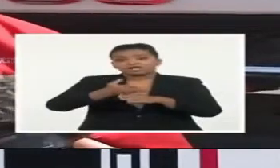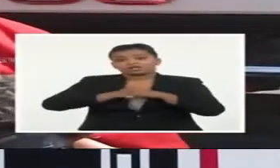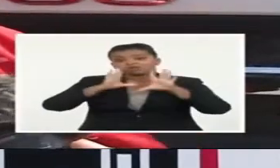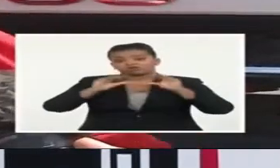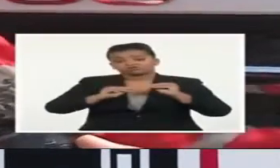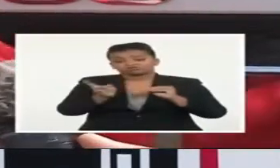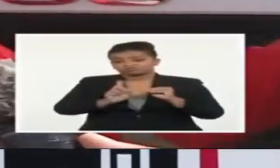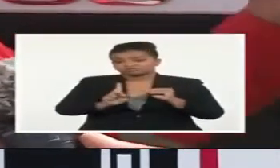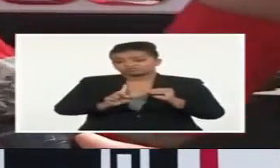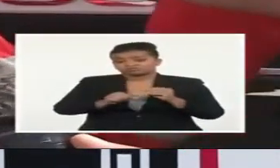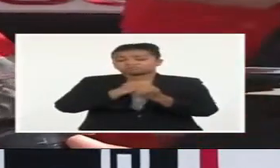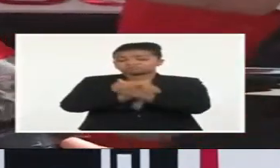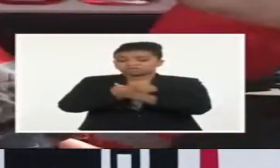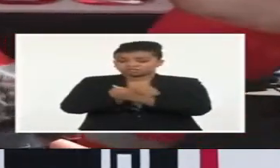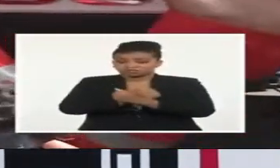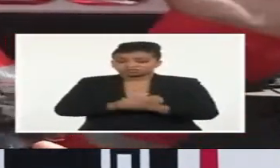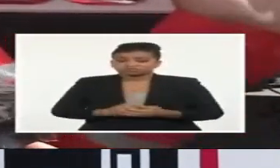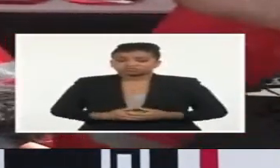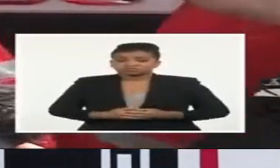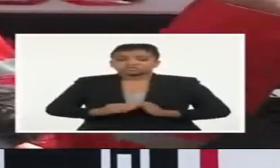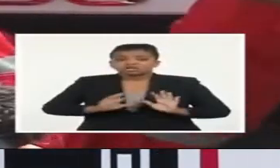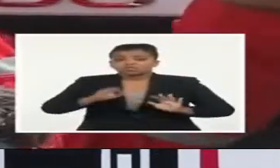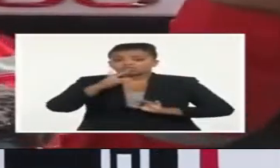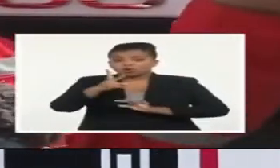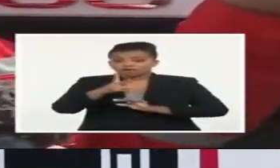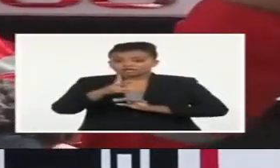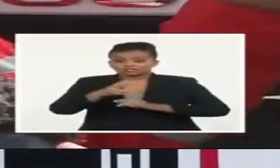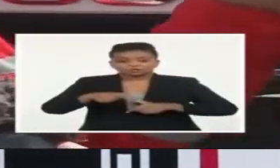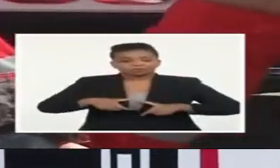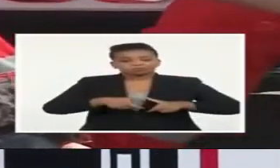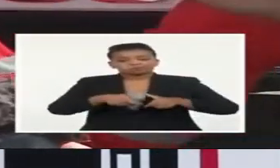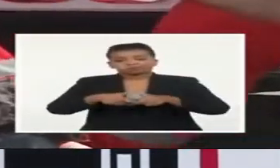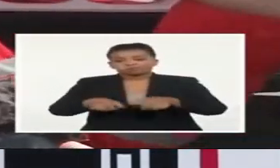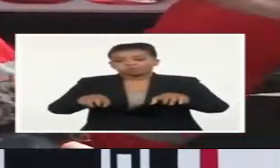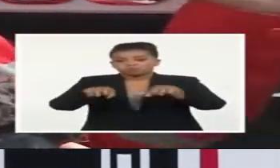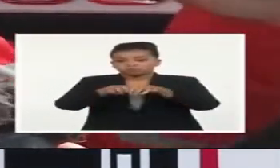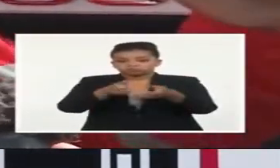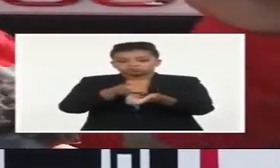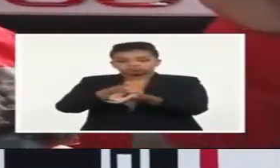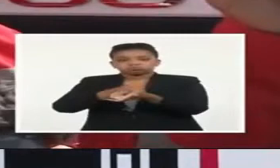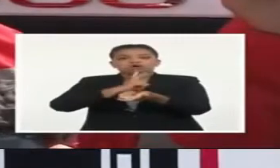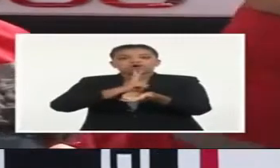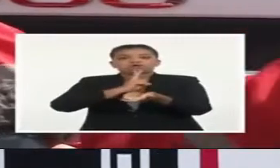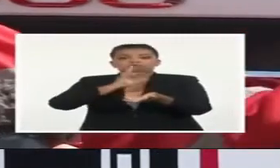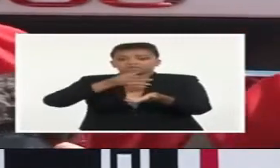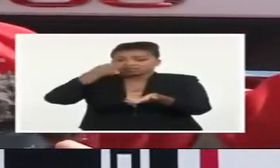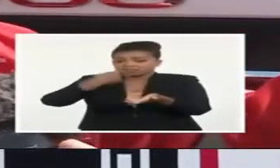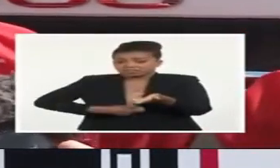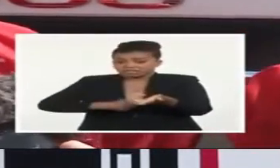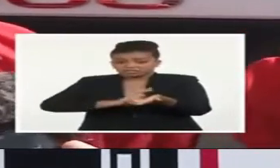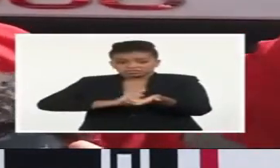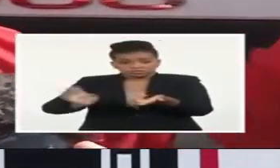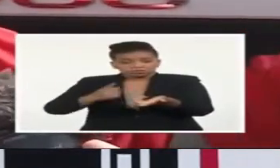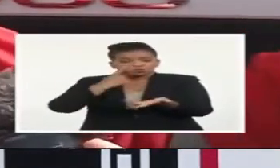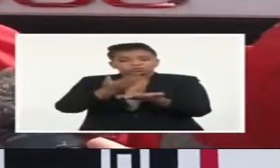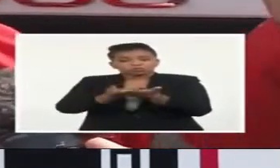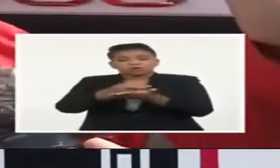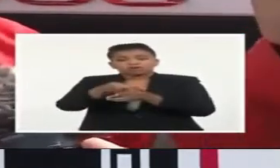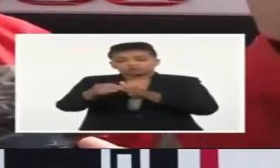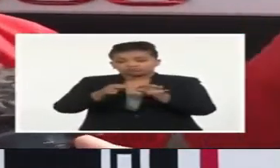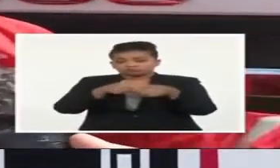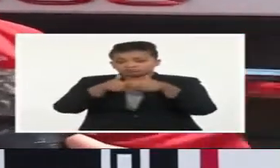intento de arrancar y no tiene combustible, no puede arrancar. Ya